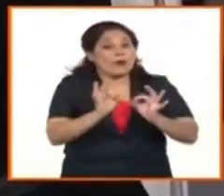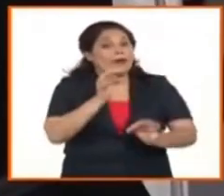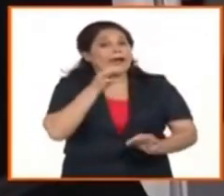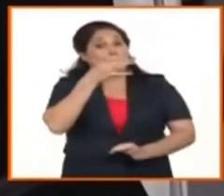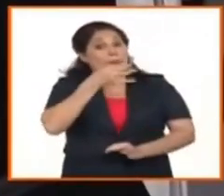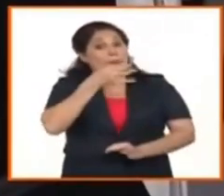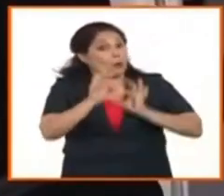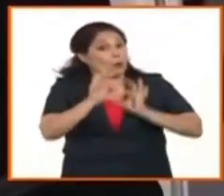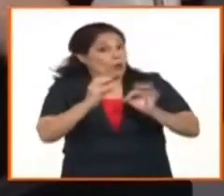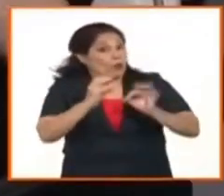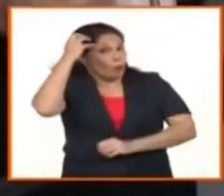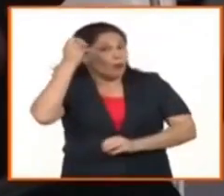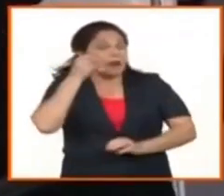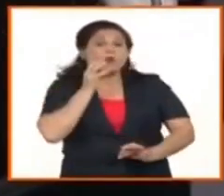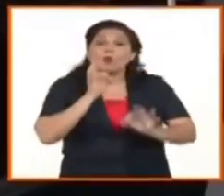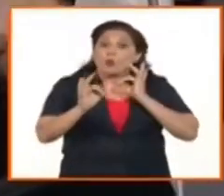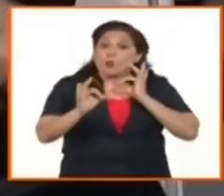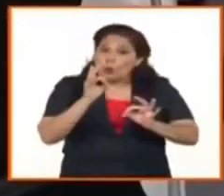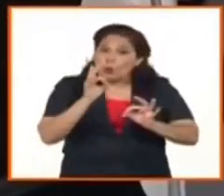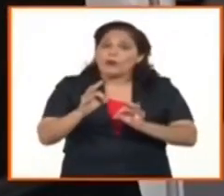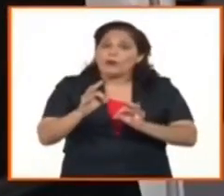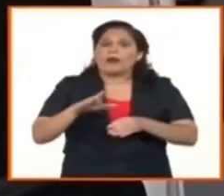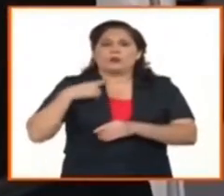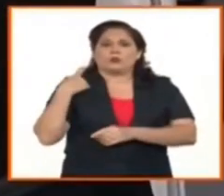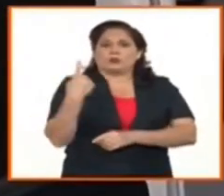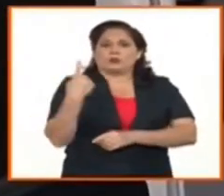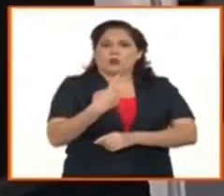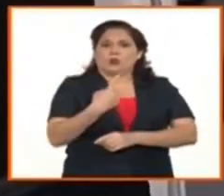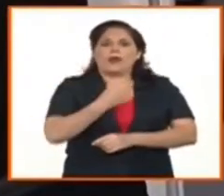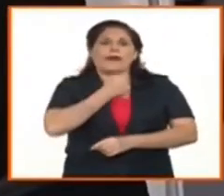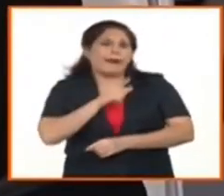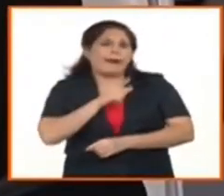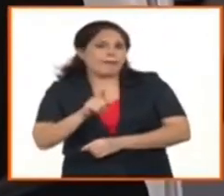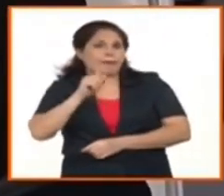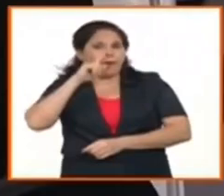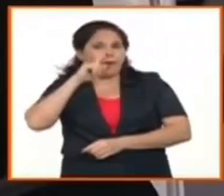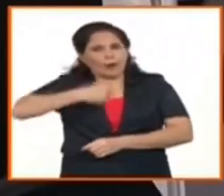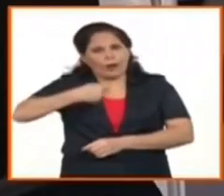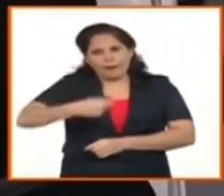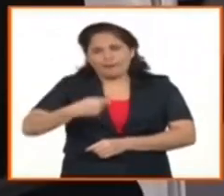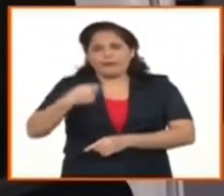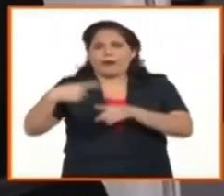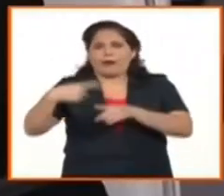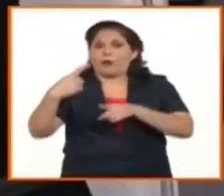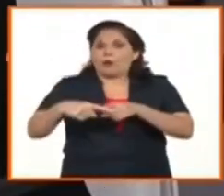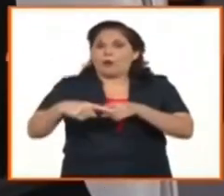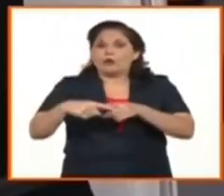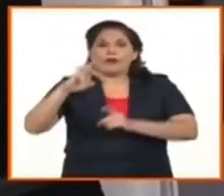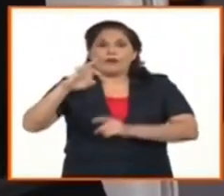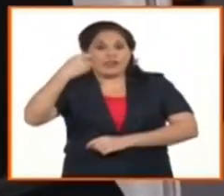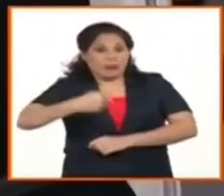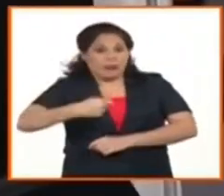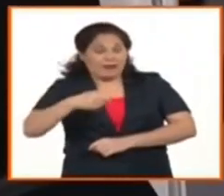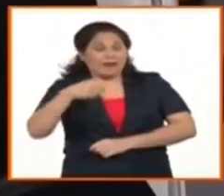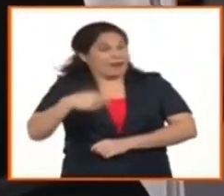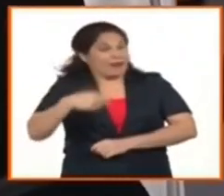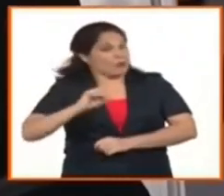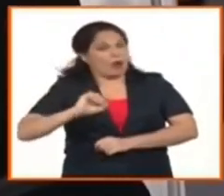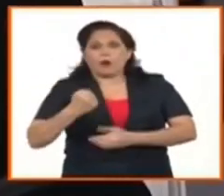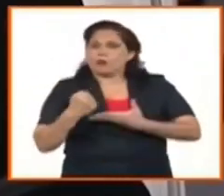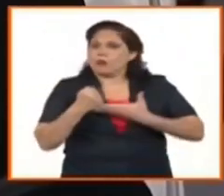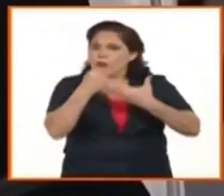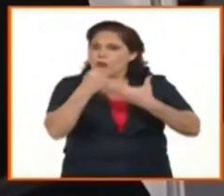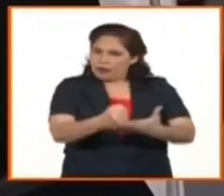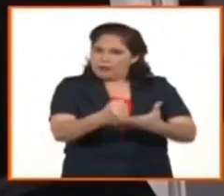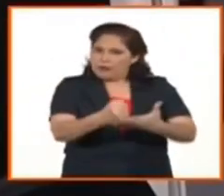estado a través de sus instituciones jurídicas está obligado a prestar a las personas